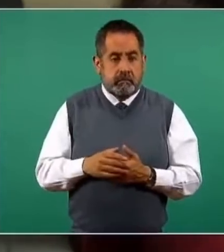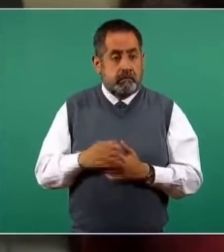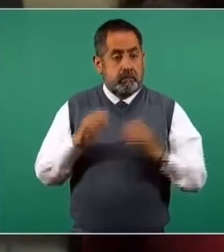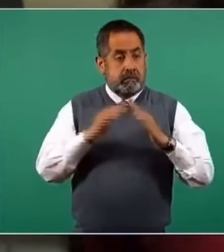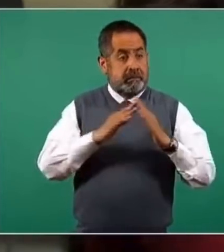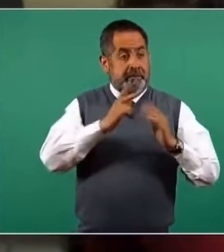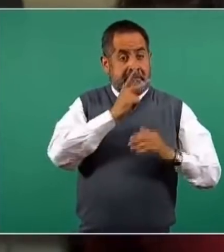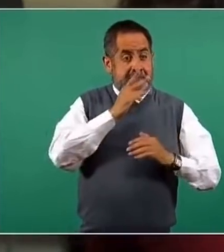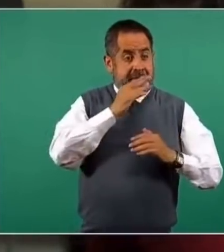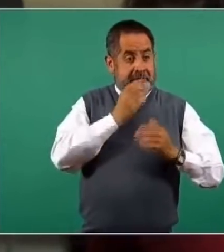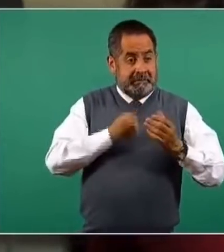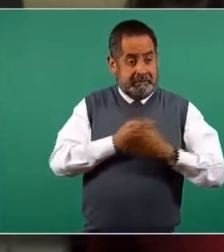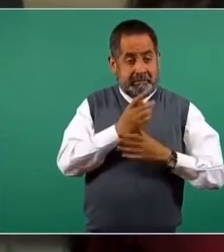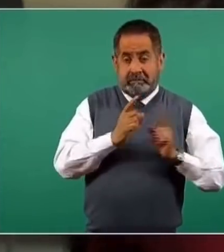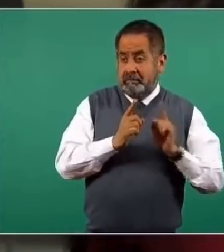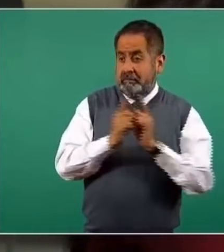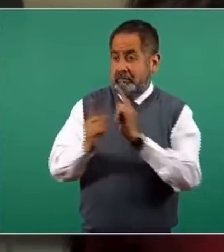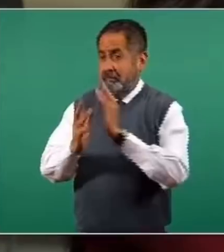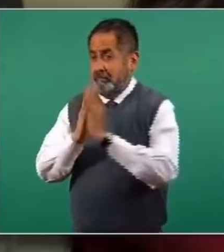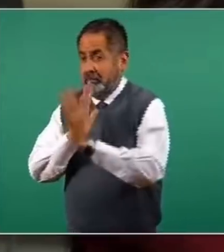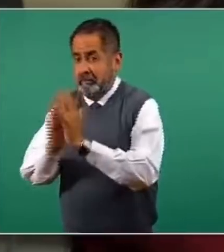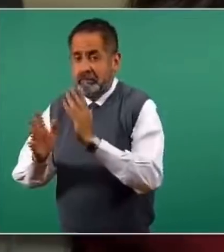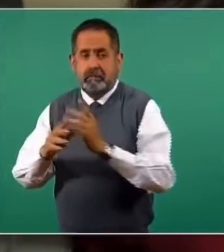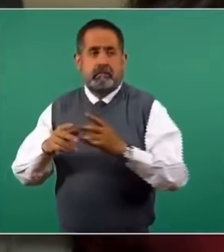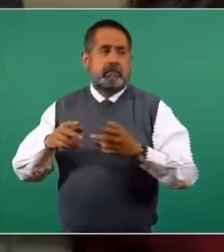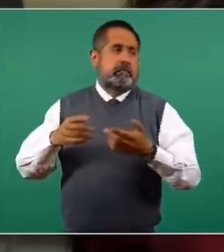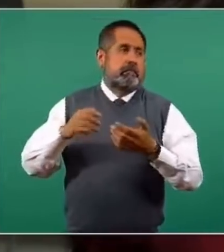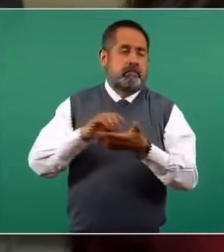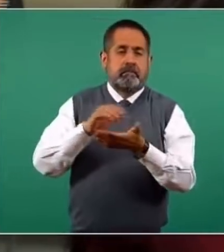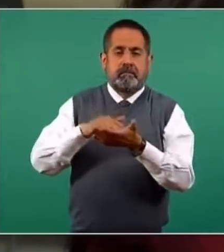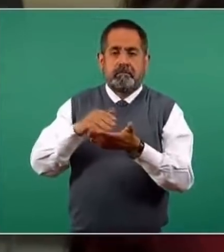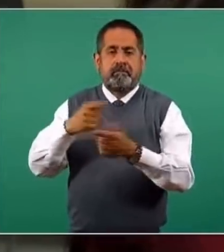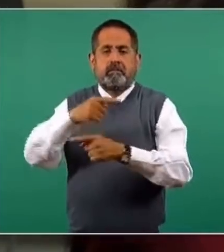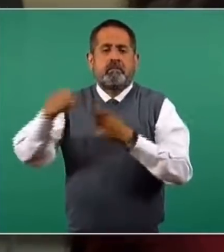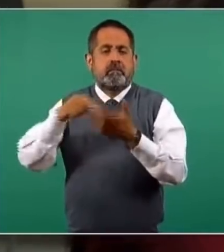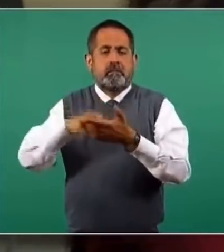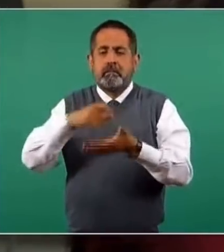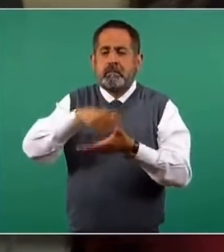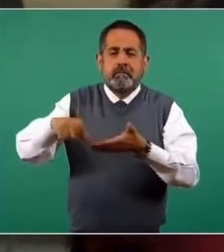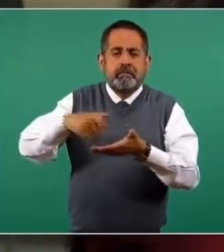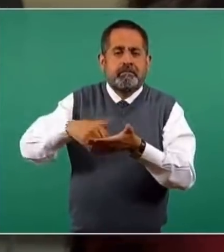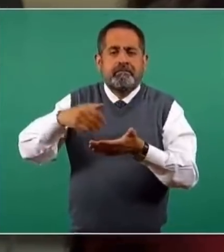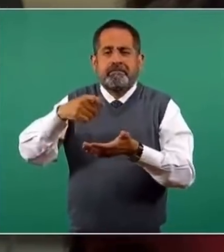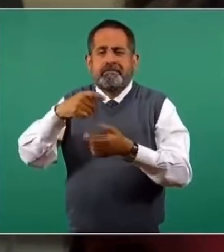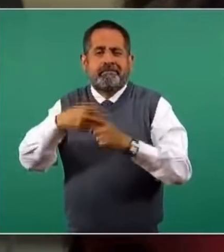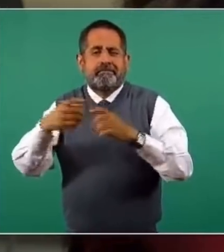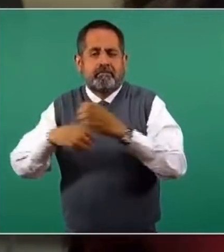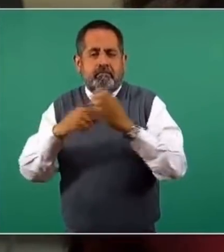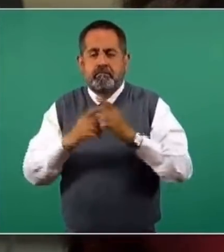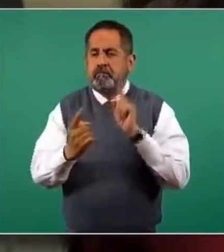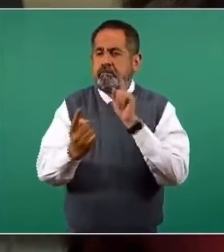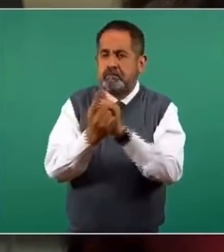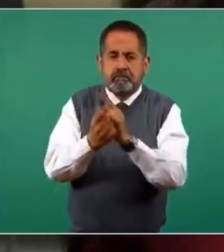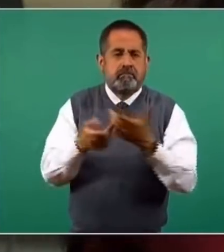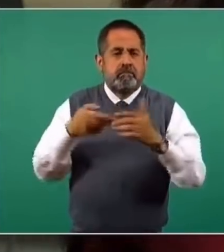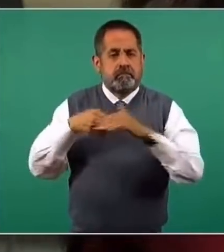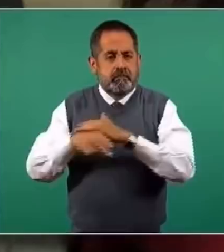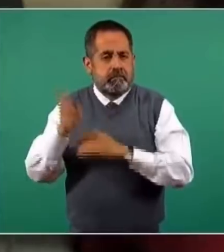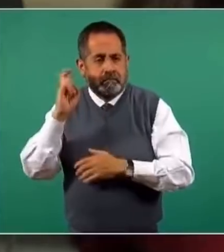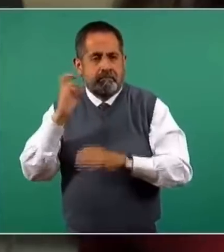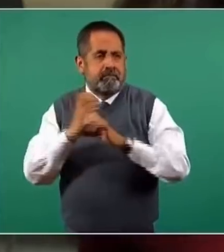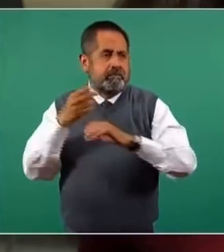madres y los padres de familia, su interacción en papelerías, en varios establecimientos, ¿no? El abordaje del transporte